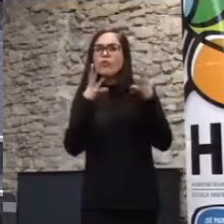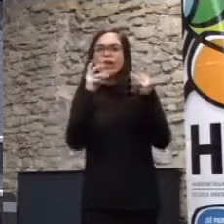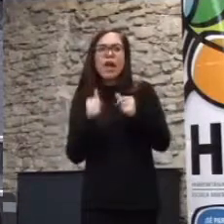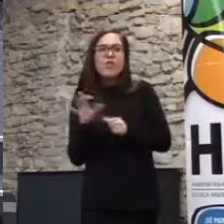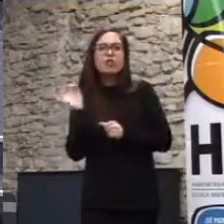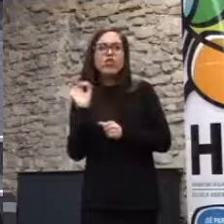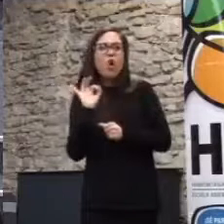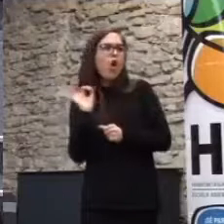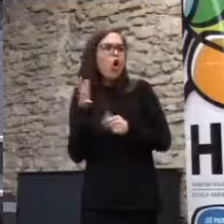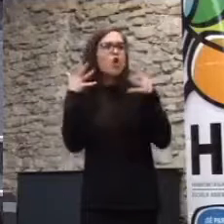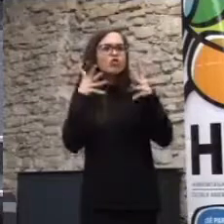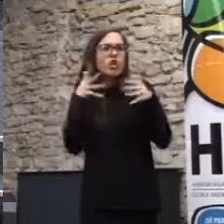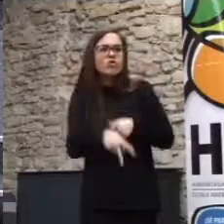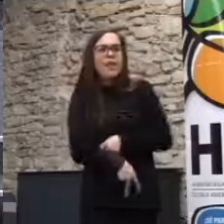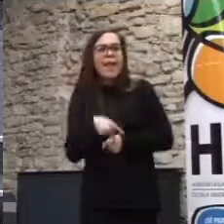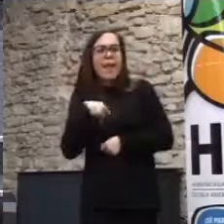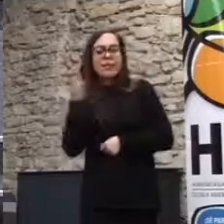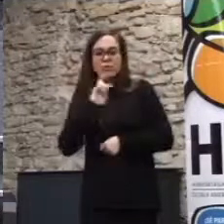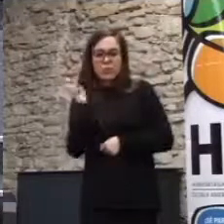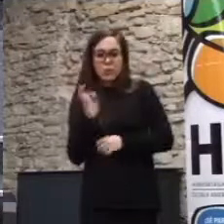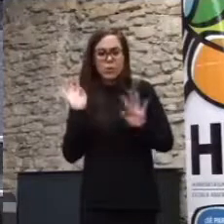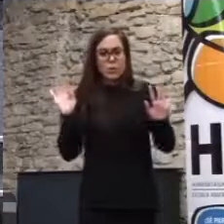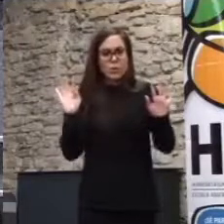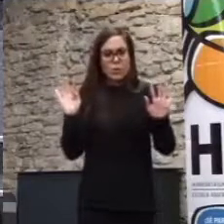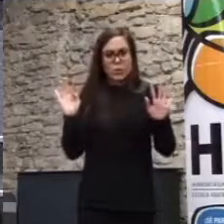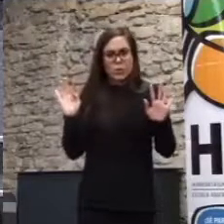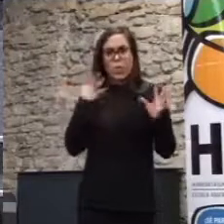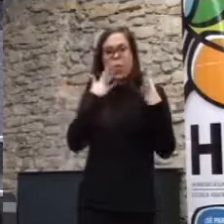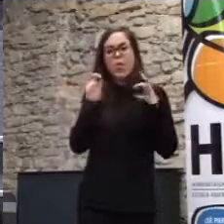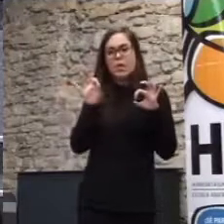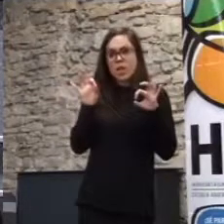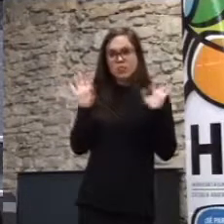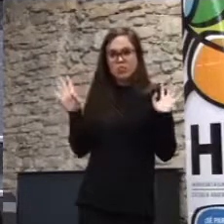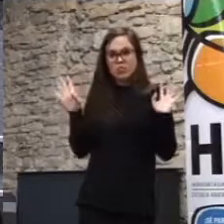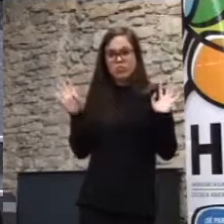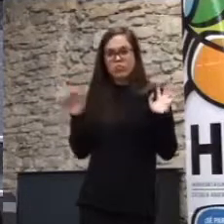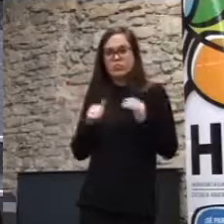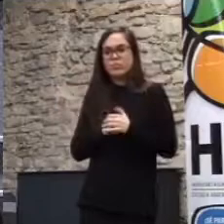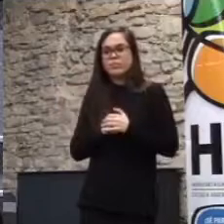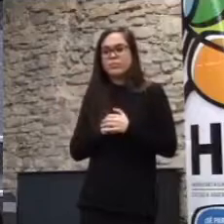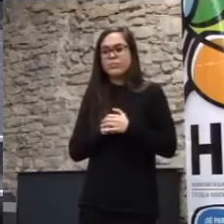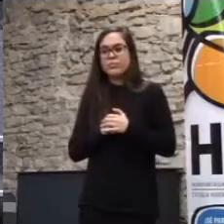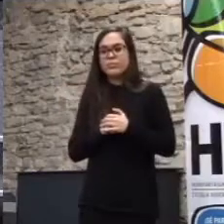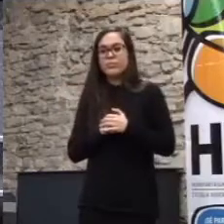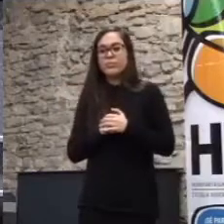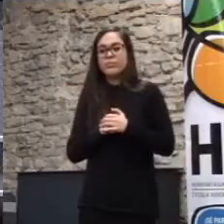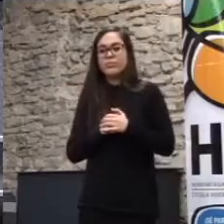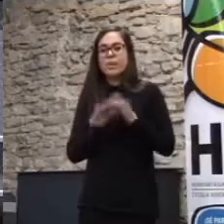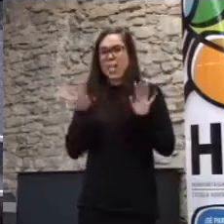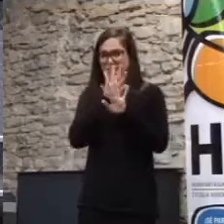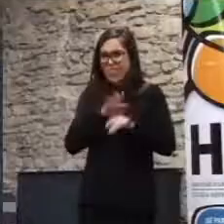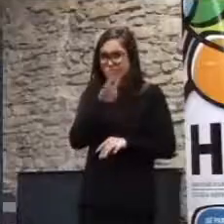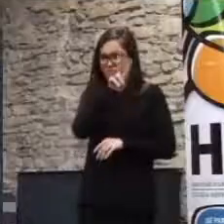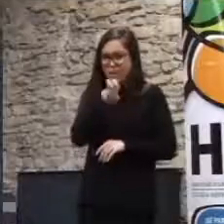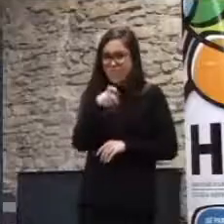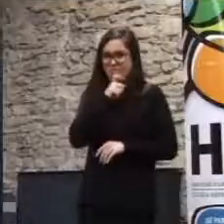soy consciente de que ya son el titular. No, ojo, que no tenemos que vivir de los clics, ¿eh? Ni mucho menos. Pero vamos, eres consciente de que no lo leen. Y cuando